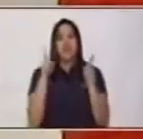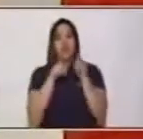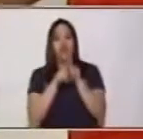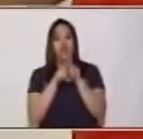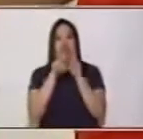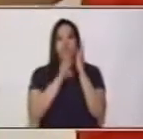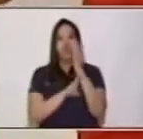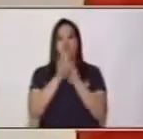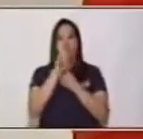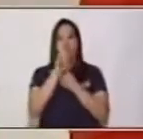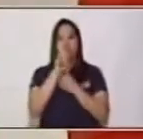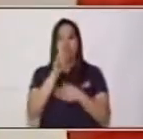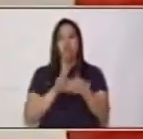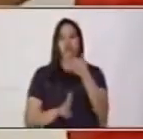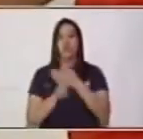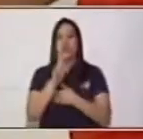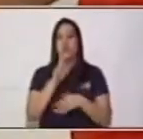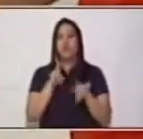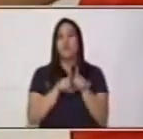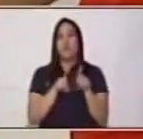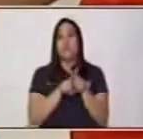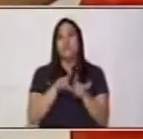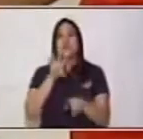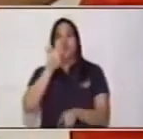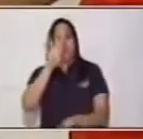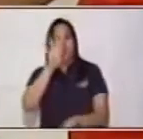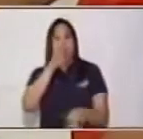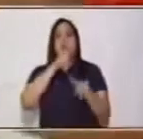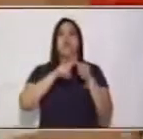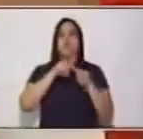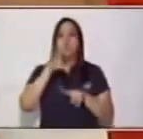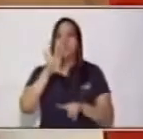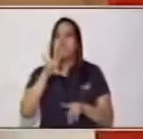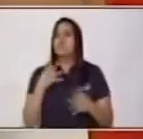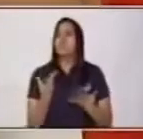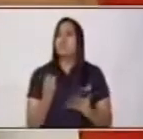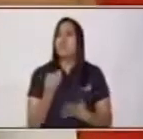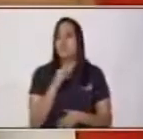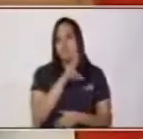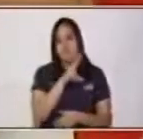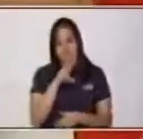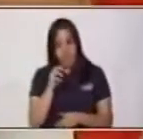Primer término por el segundo, 4 por 5, 20.